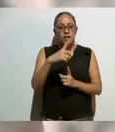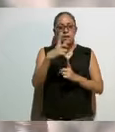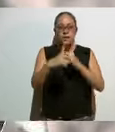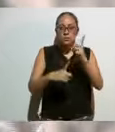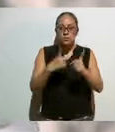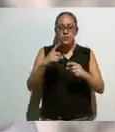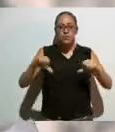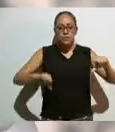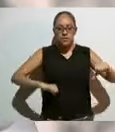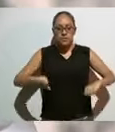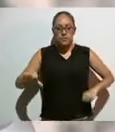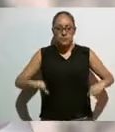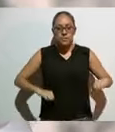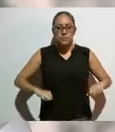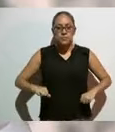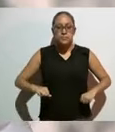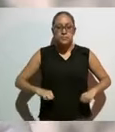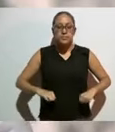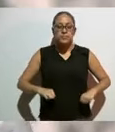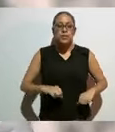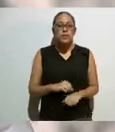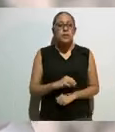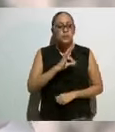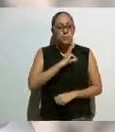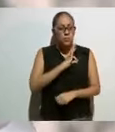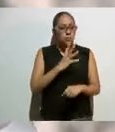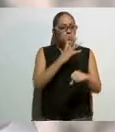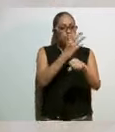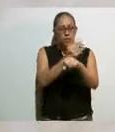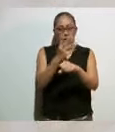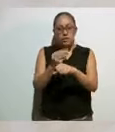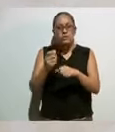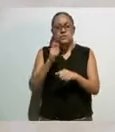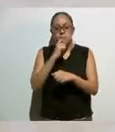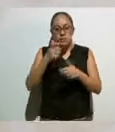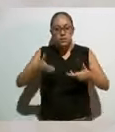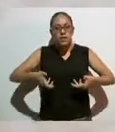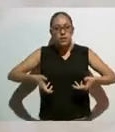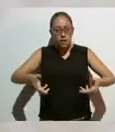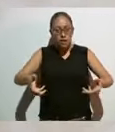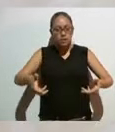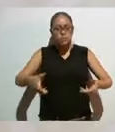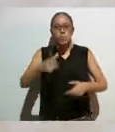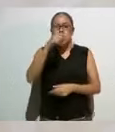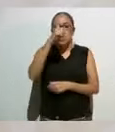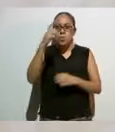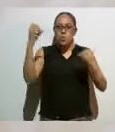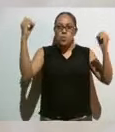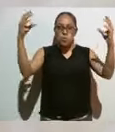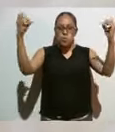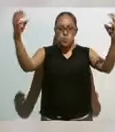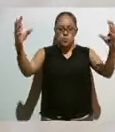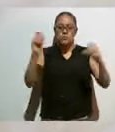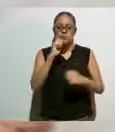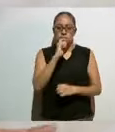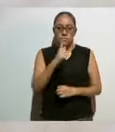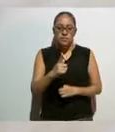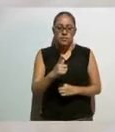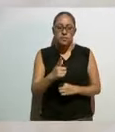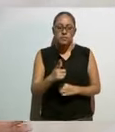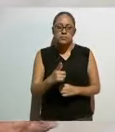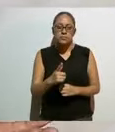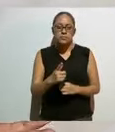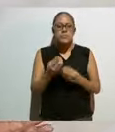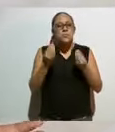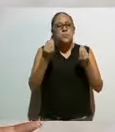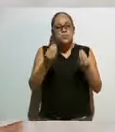que se arreglen las calles, que haya alumbrado público, en fin,